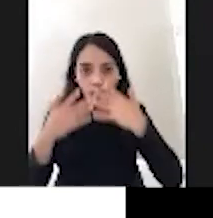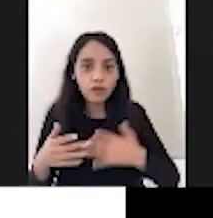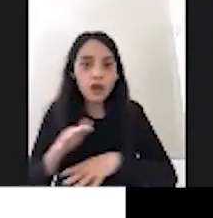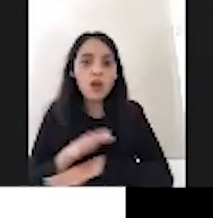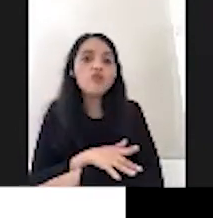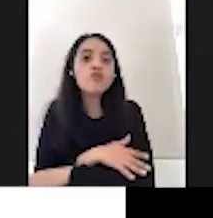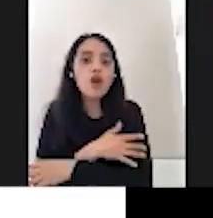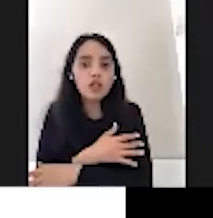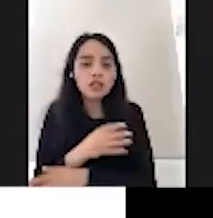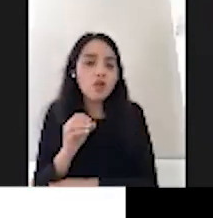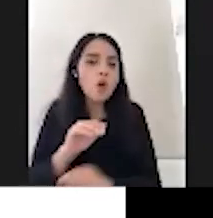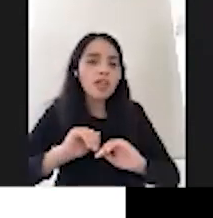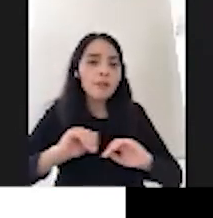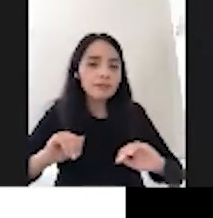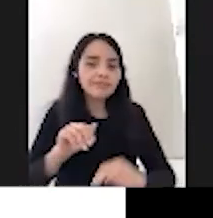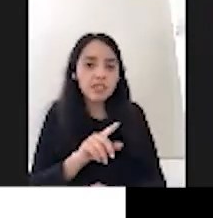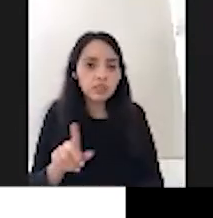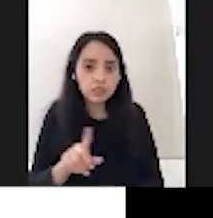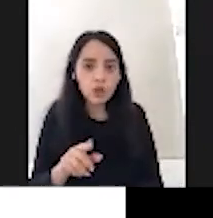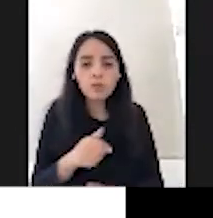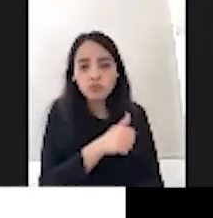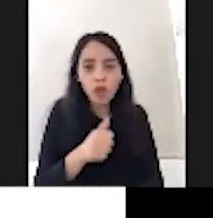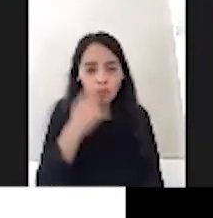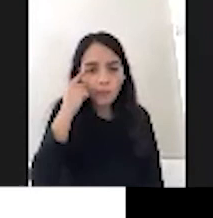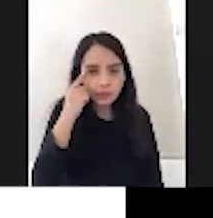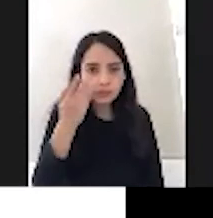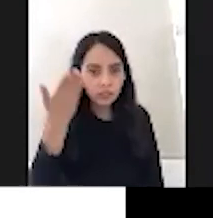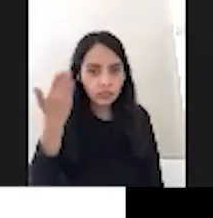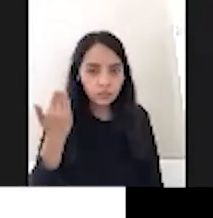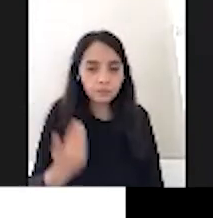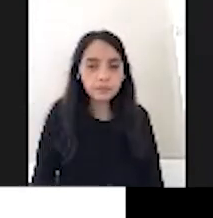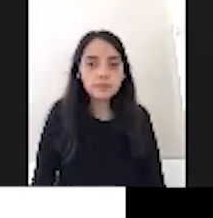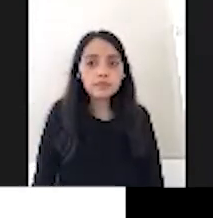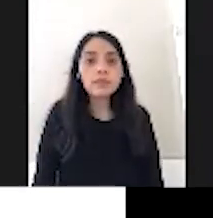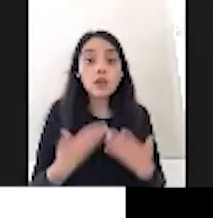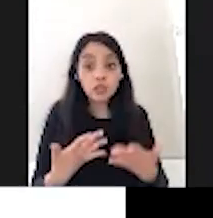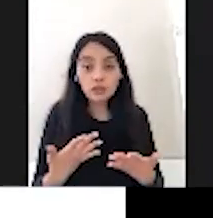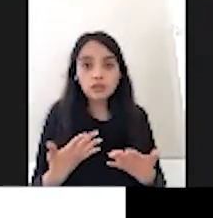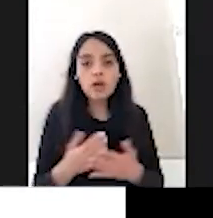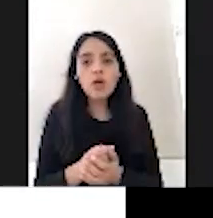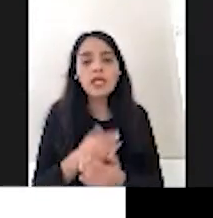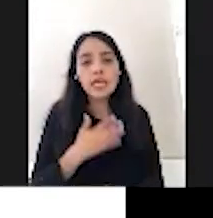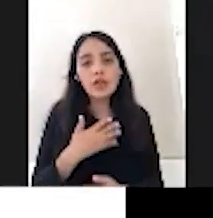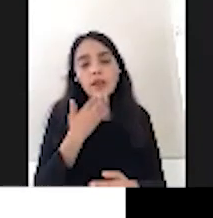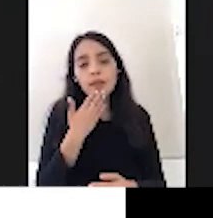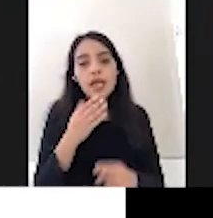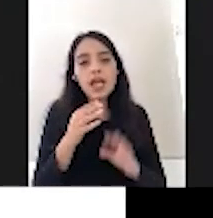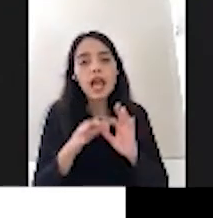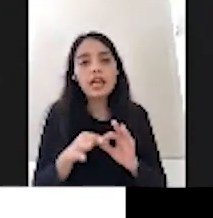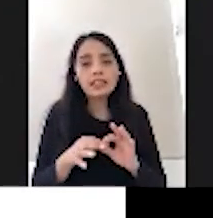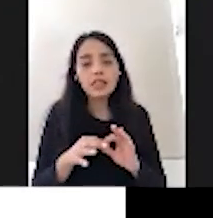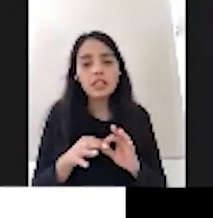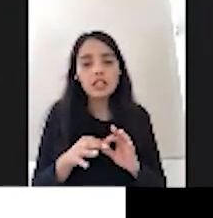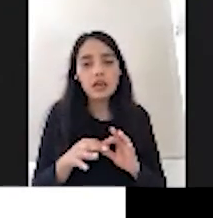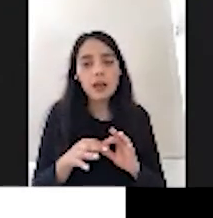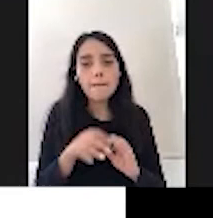no cosas separadas como típicamente lo hemos visto. Y con eso también agradezco a las